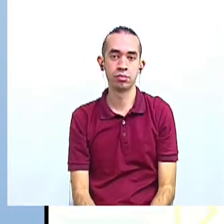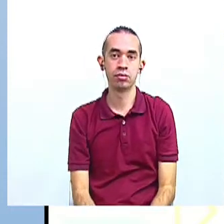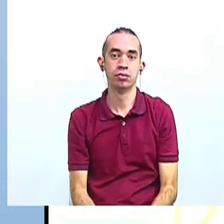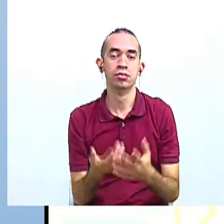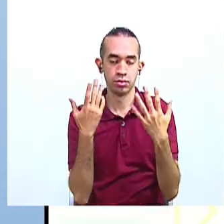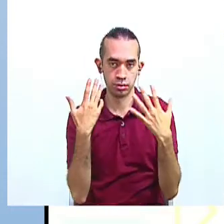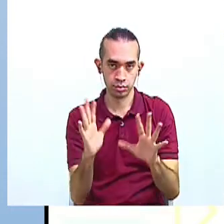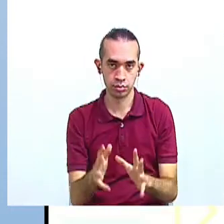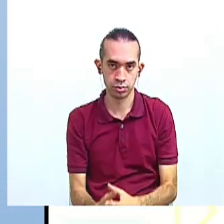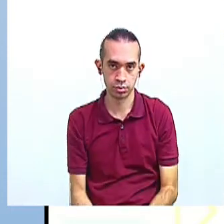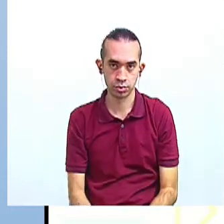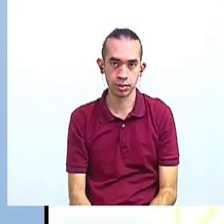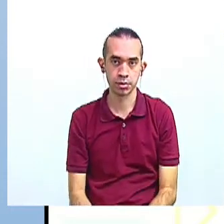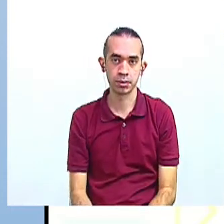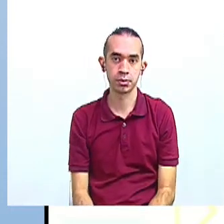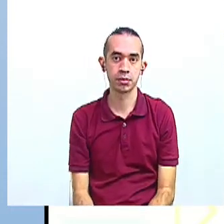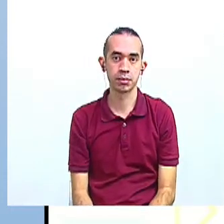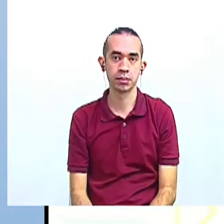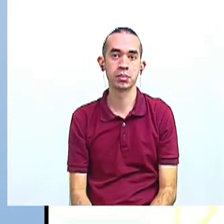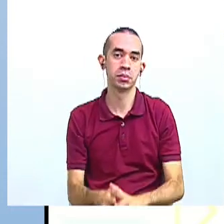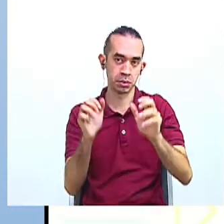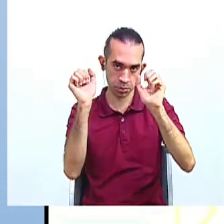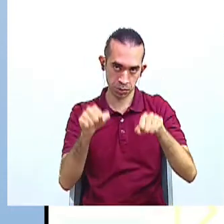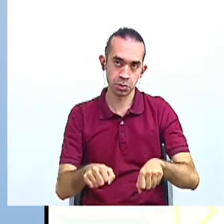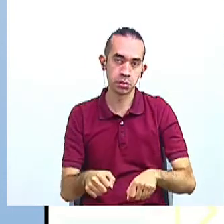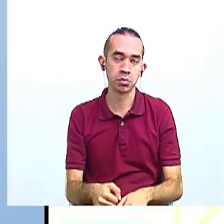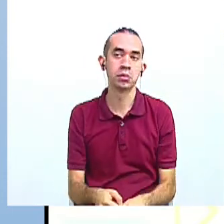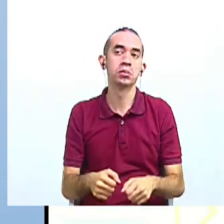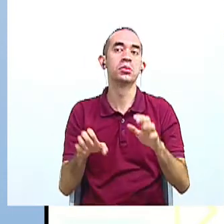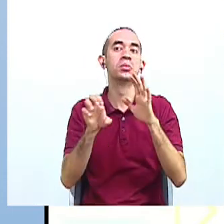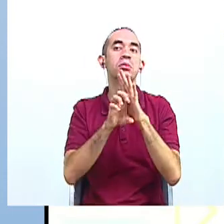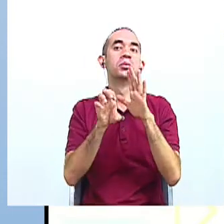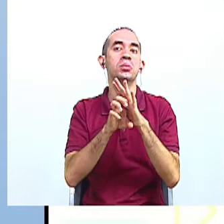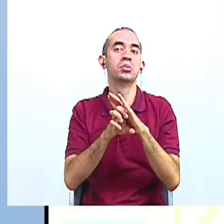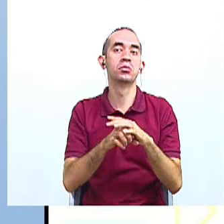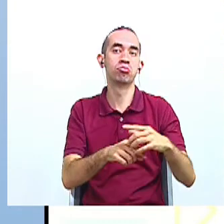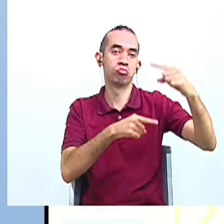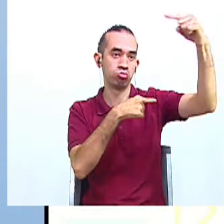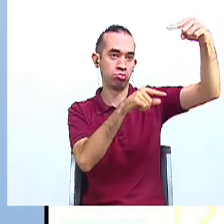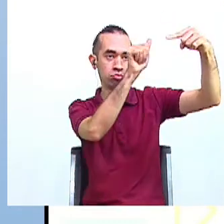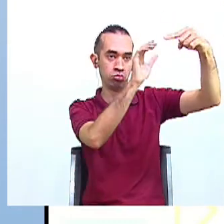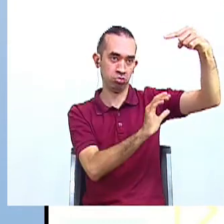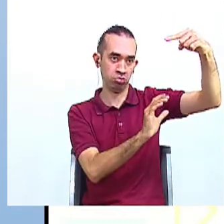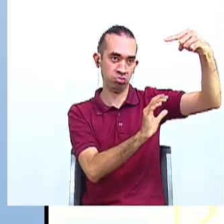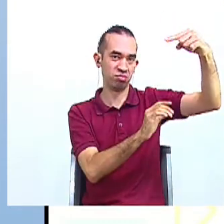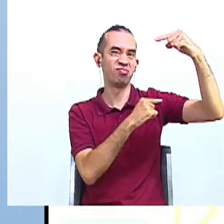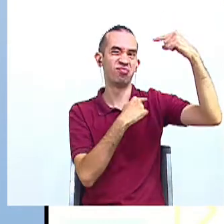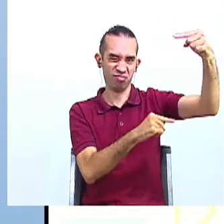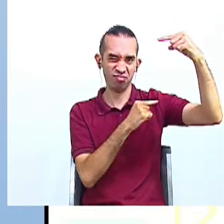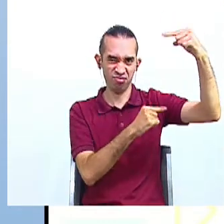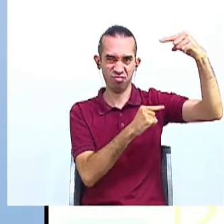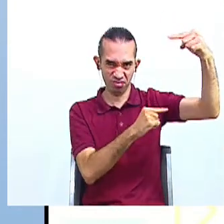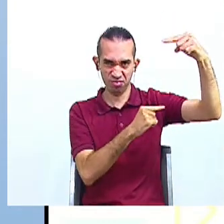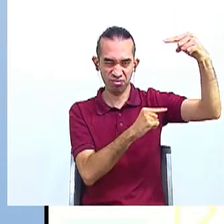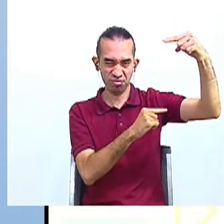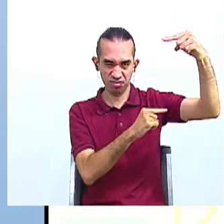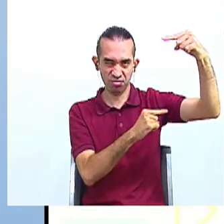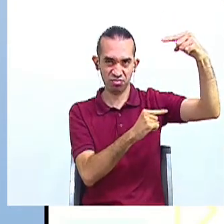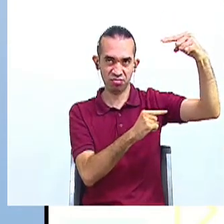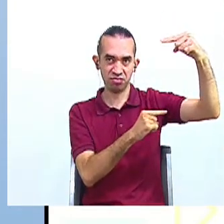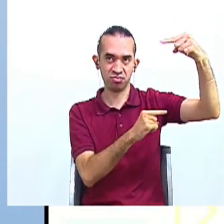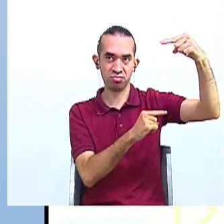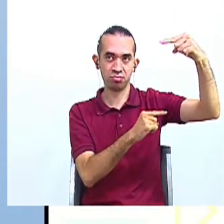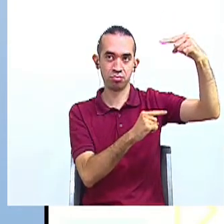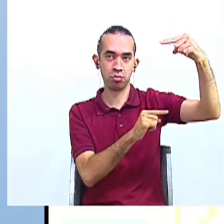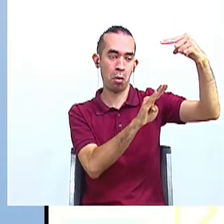Y también podemos decir el segmento AC, que corresponde a un segmento más grande con